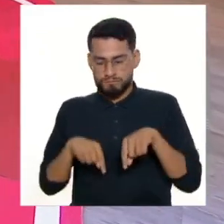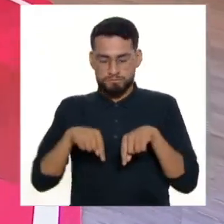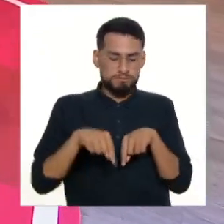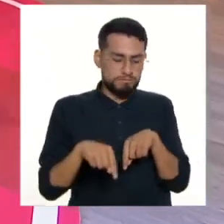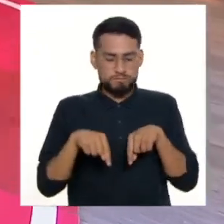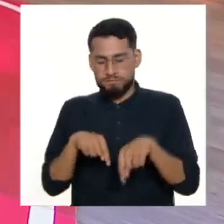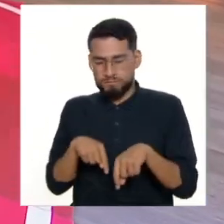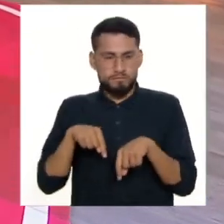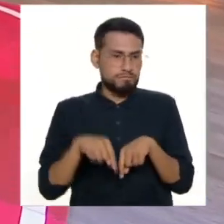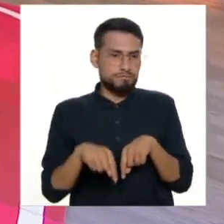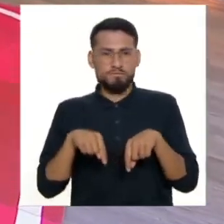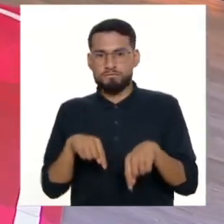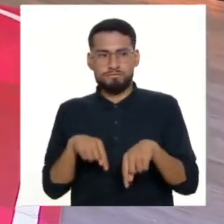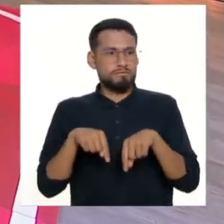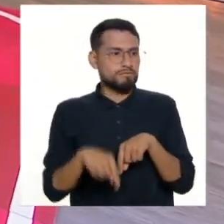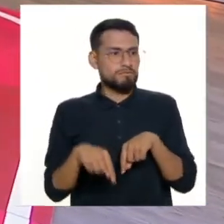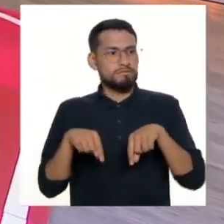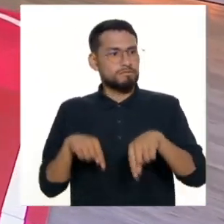adelante.